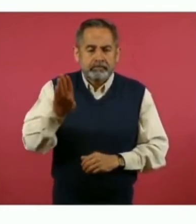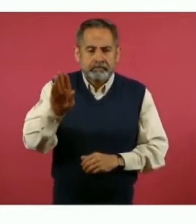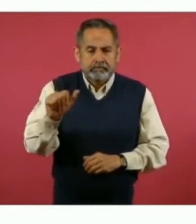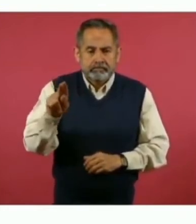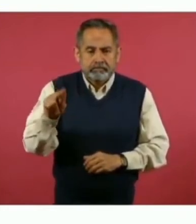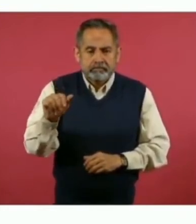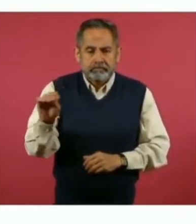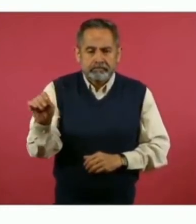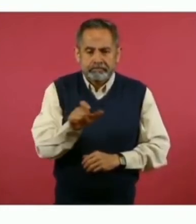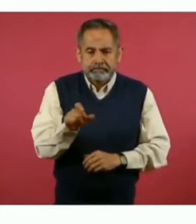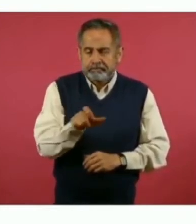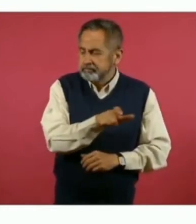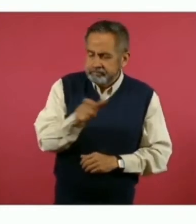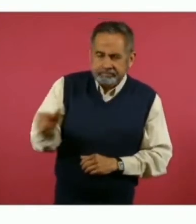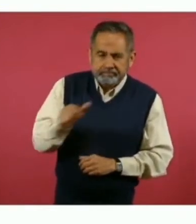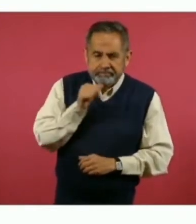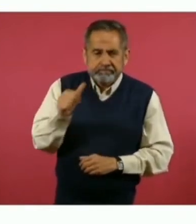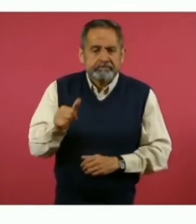Banamex,